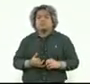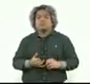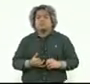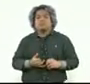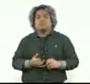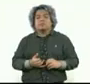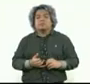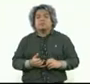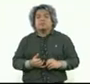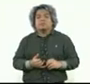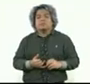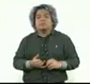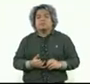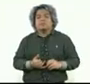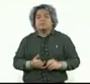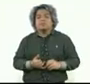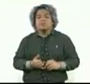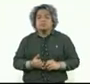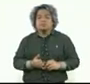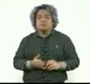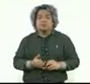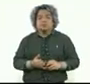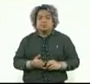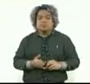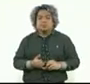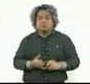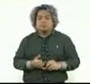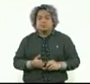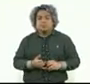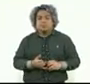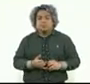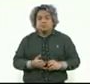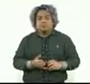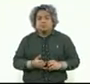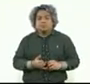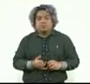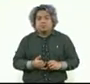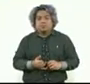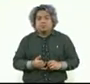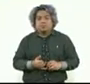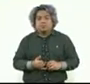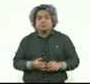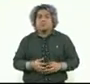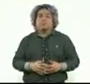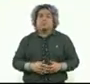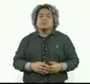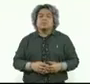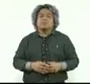Todavía estamos en eso.